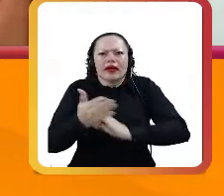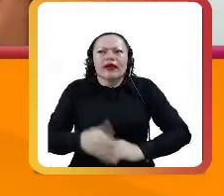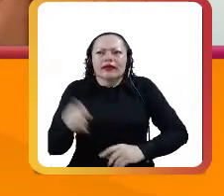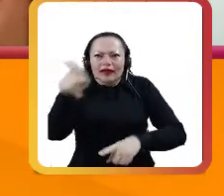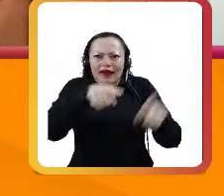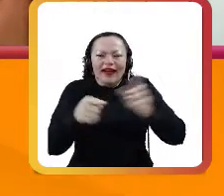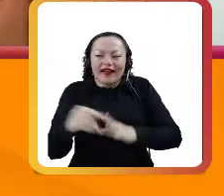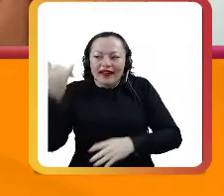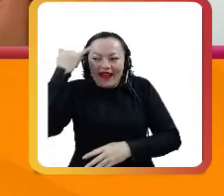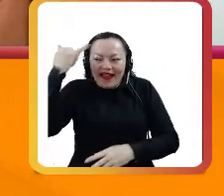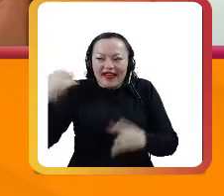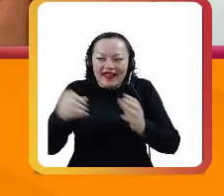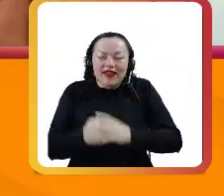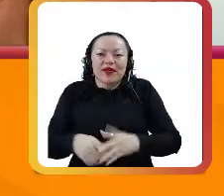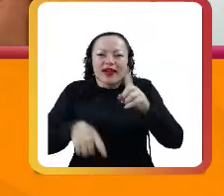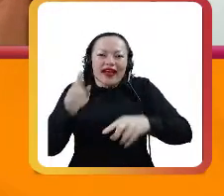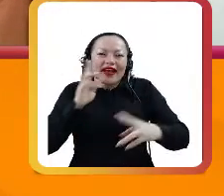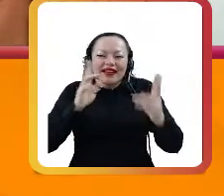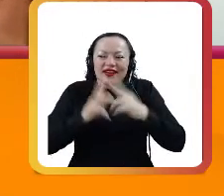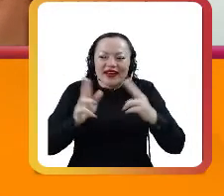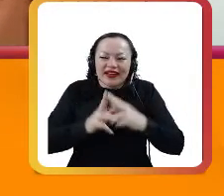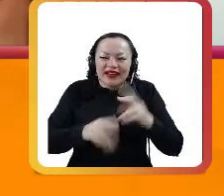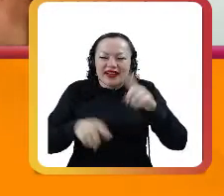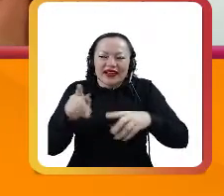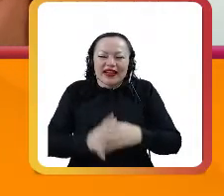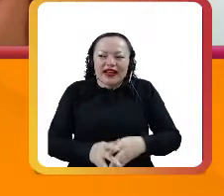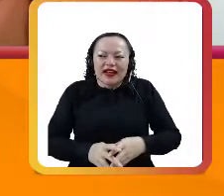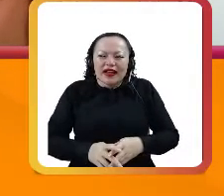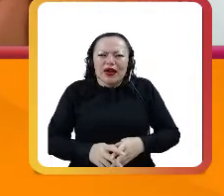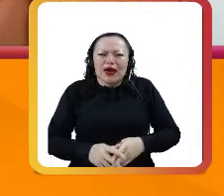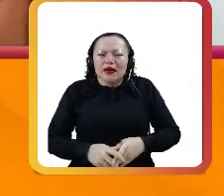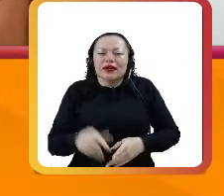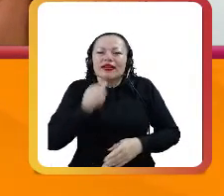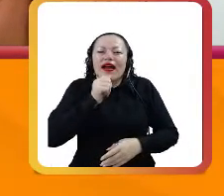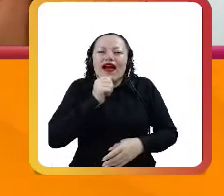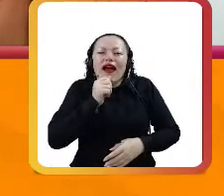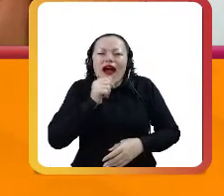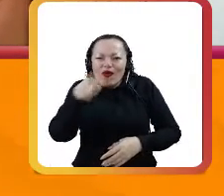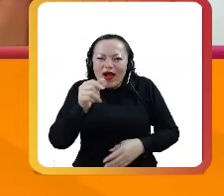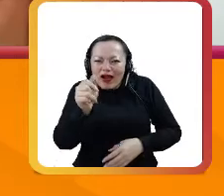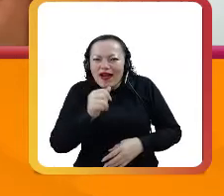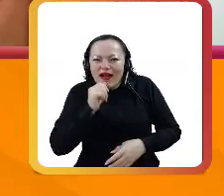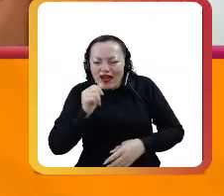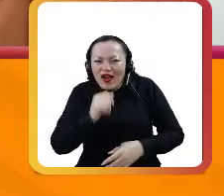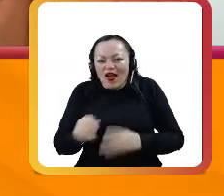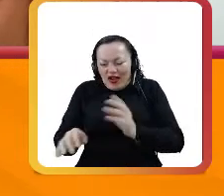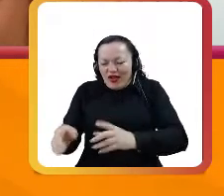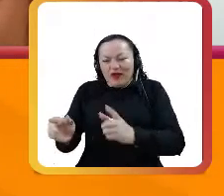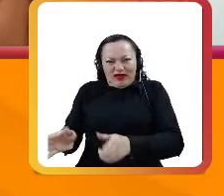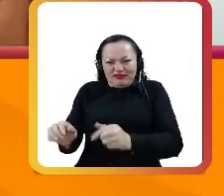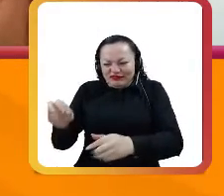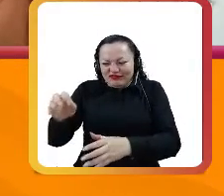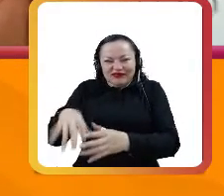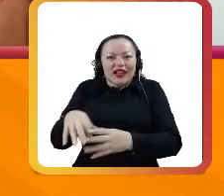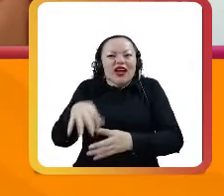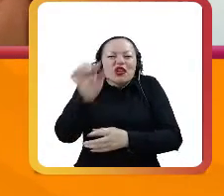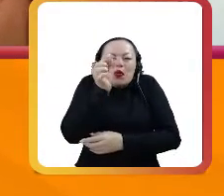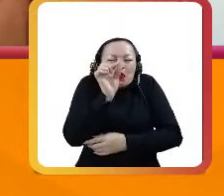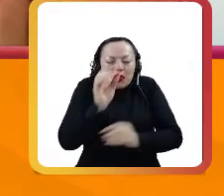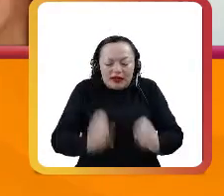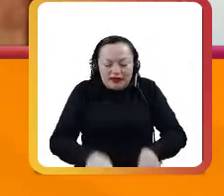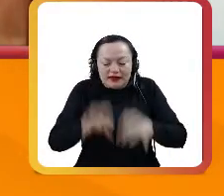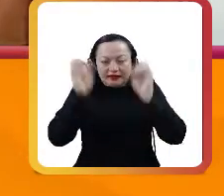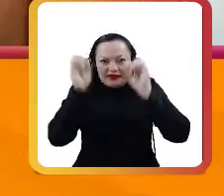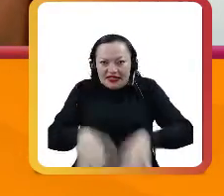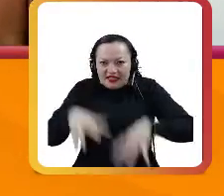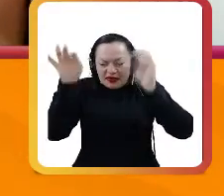por meter las monedas en agua con un chorrito de blanqueador, ¿no? No